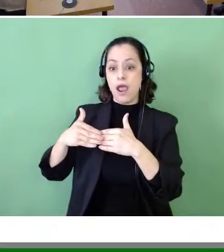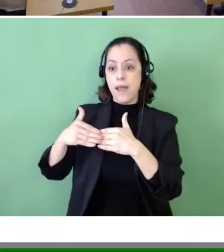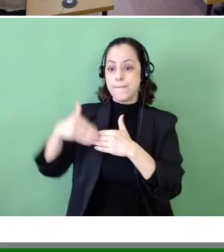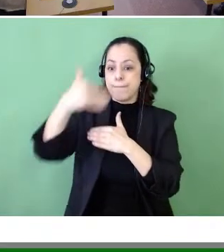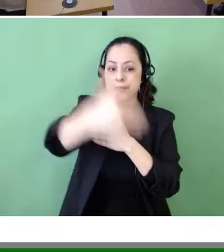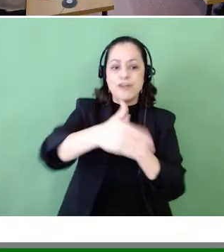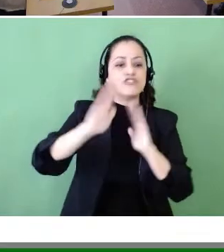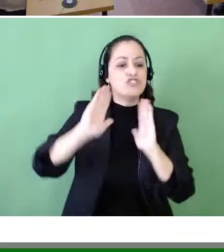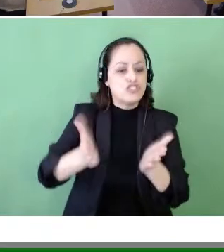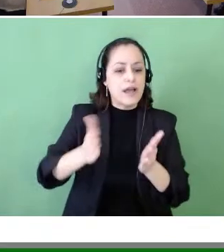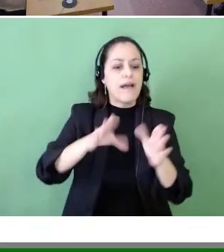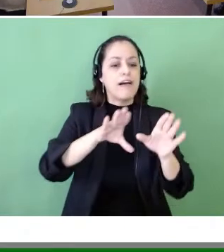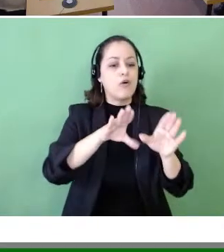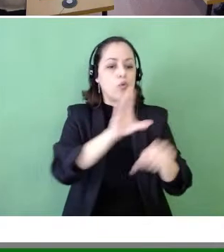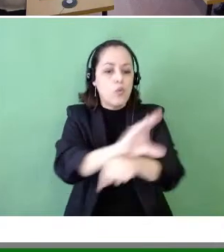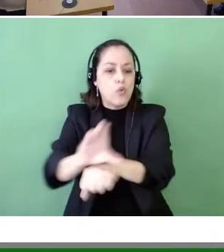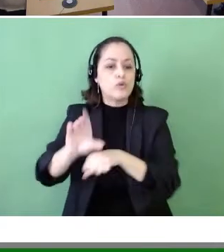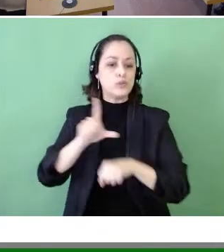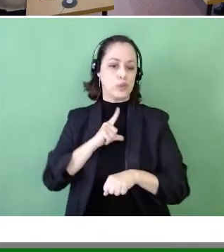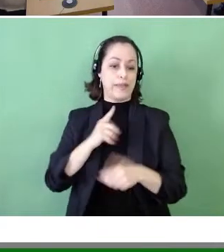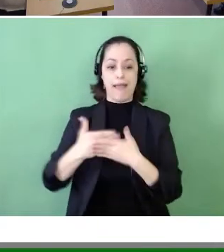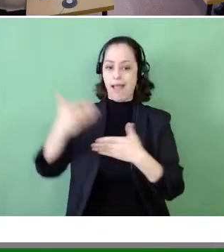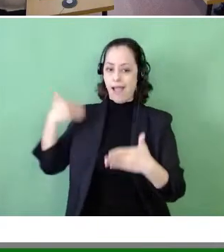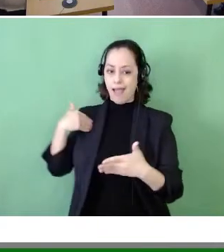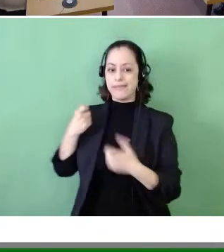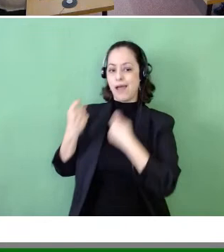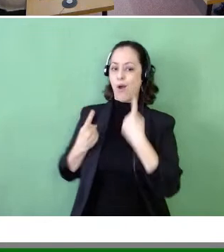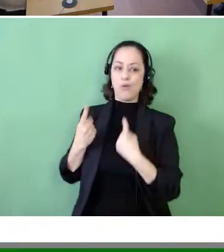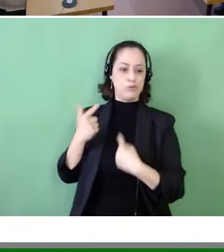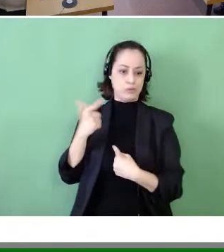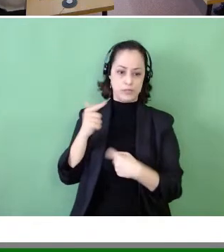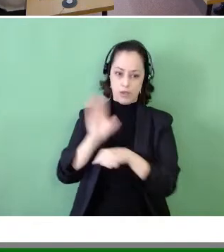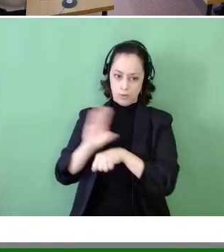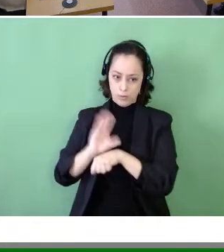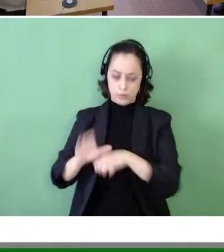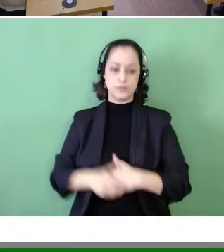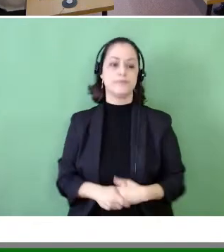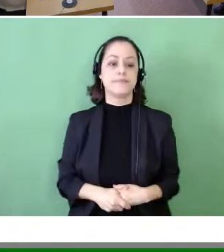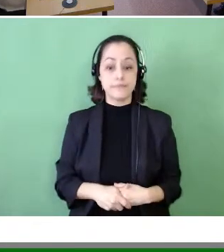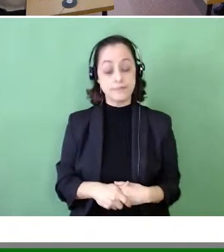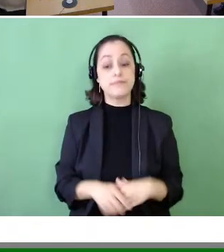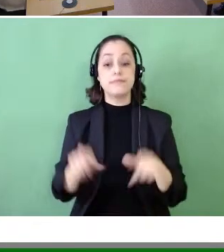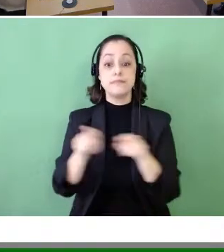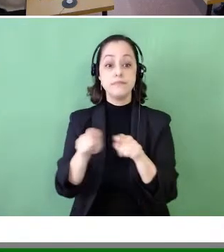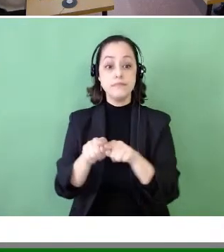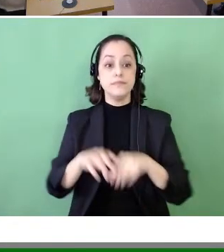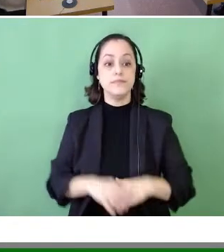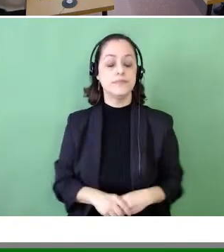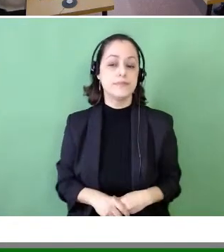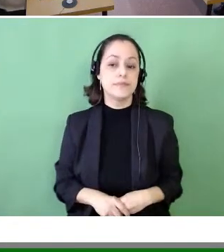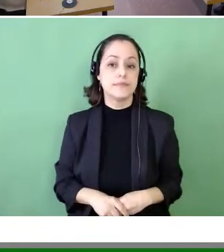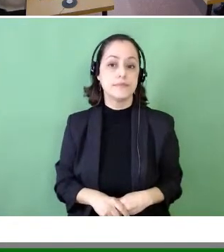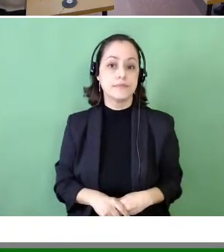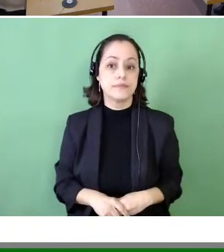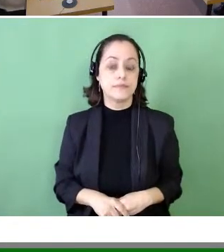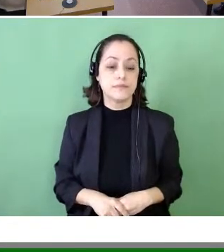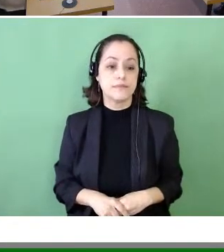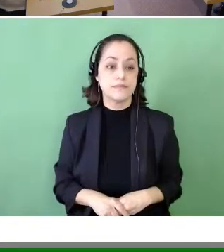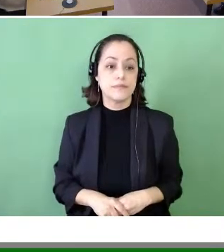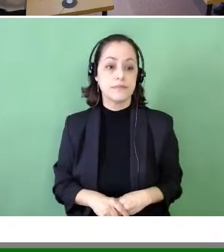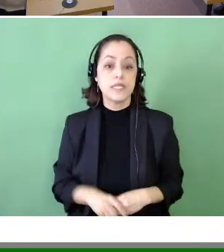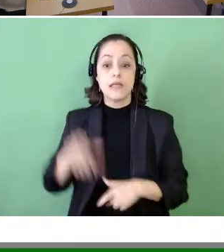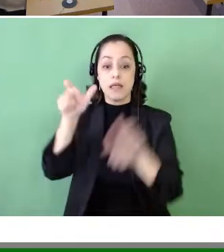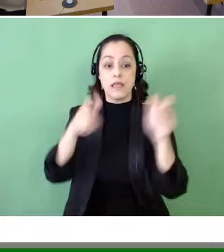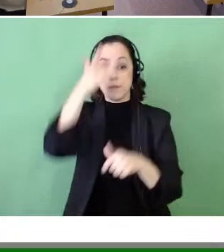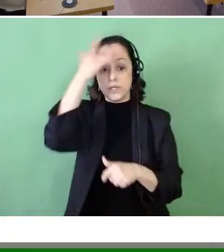de cursos. Y también que están allí con formaciones en cursos de